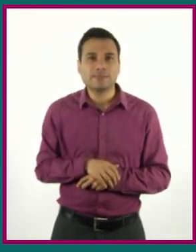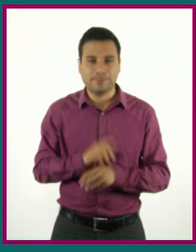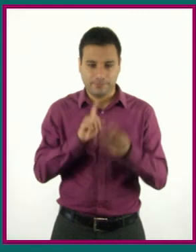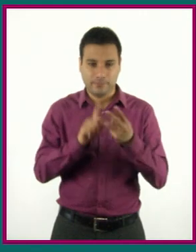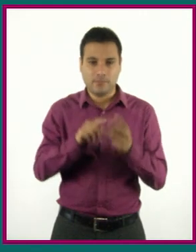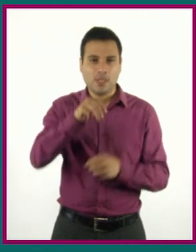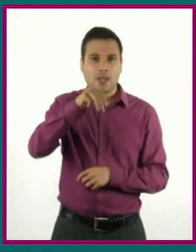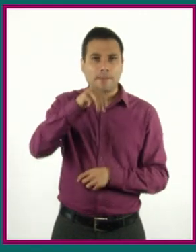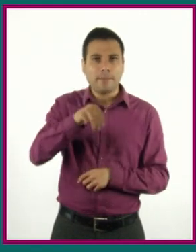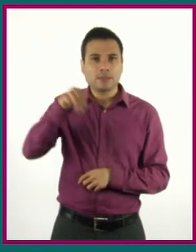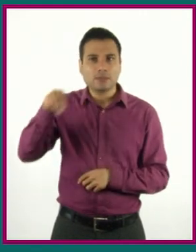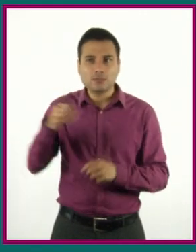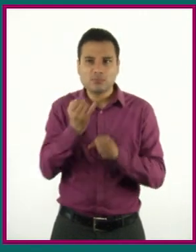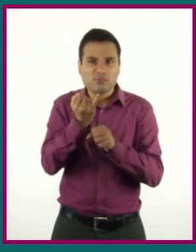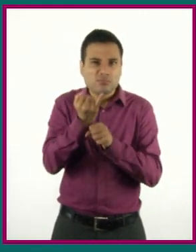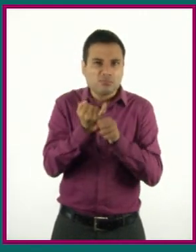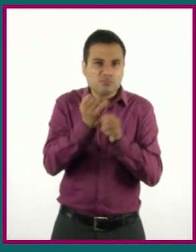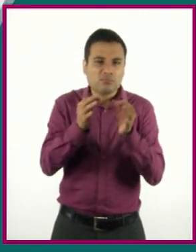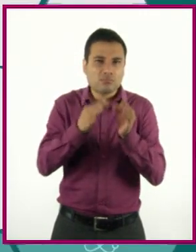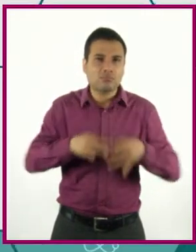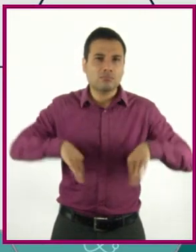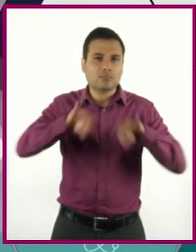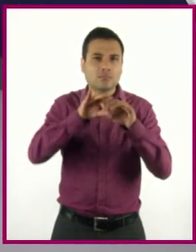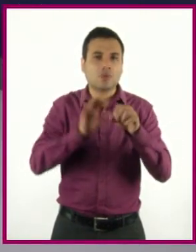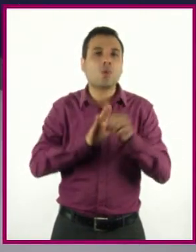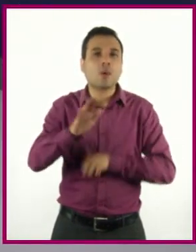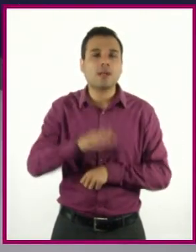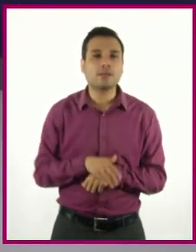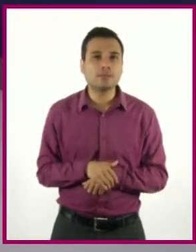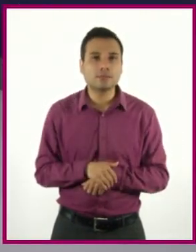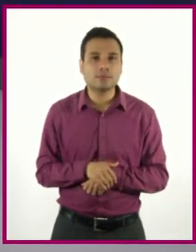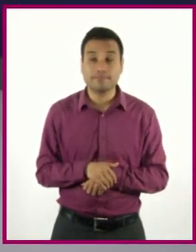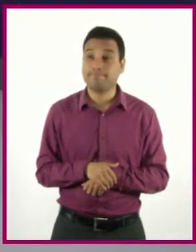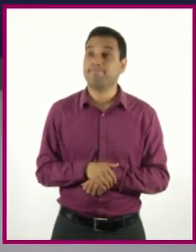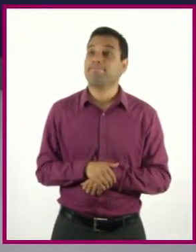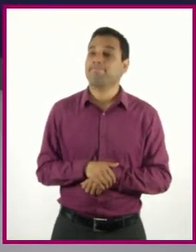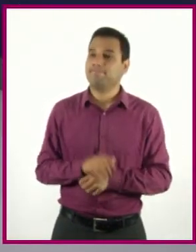Mushinski consideran más importantes? Maestro Cosme,